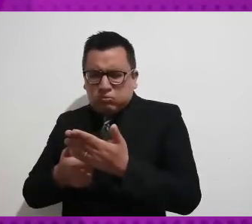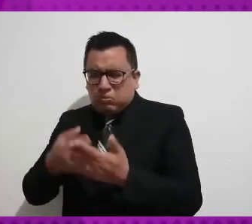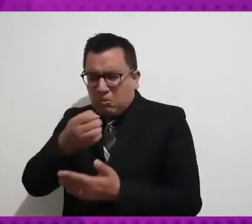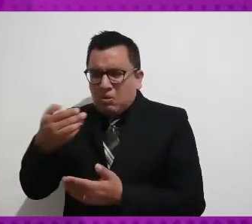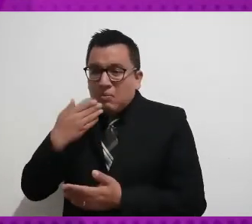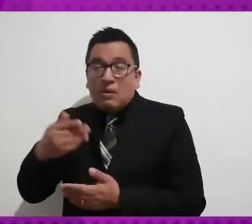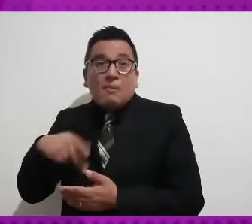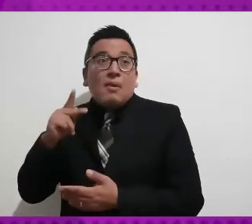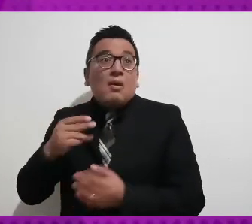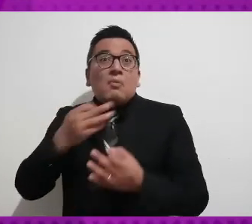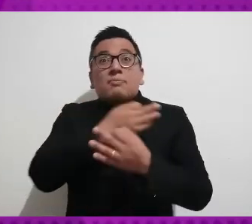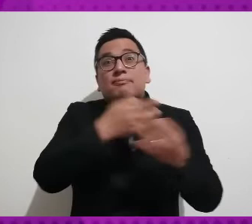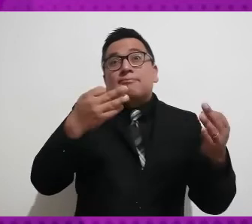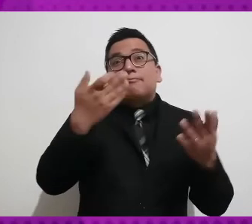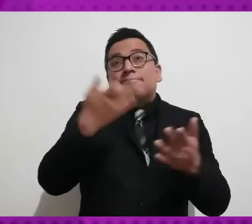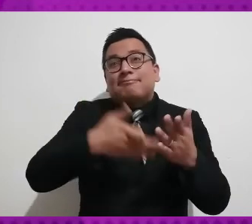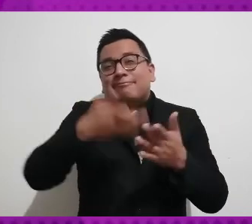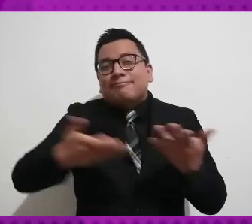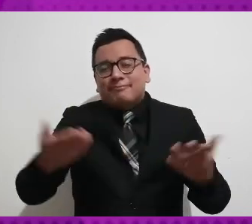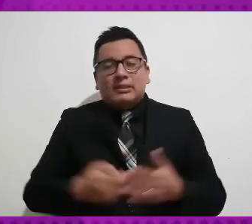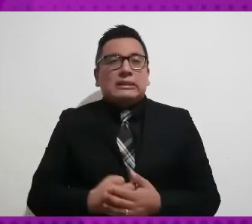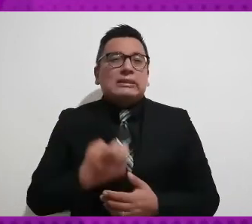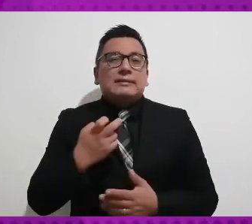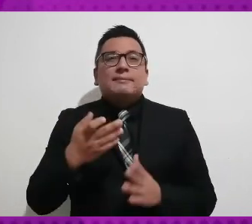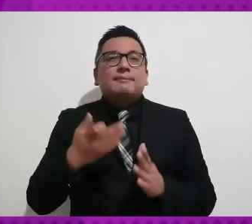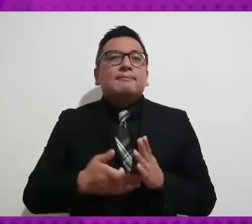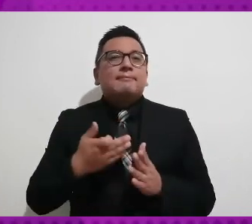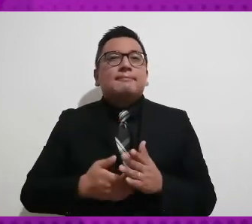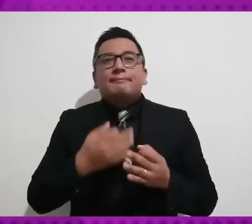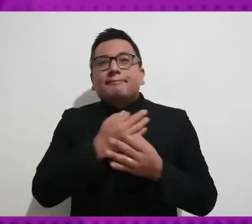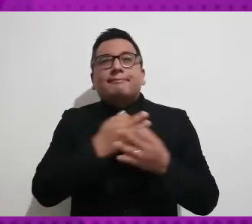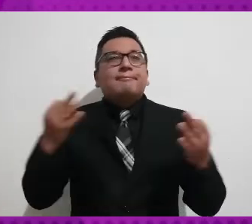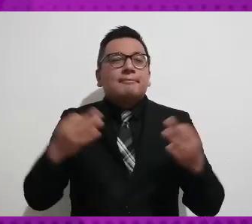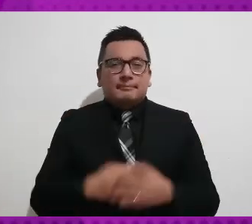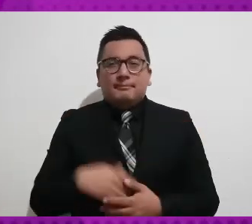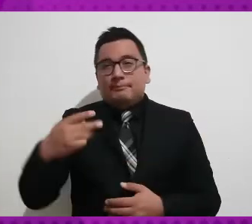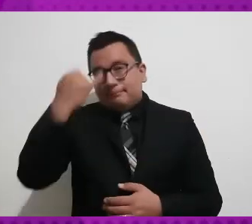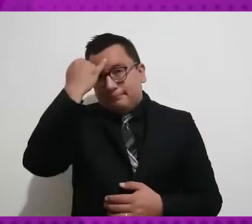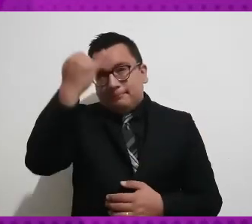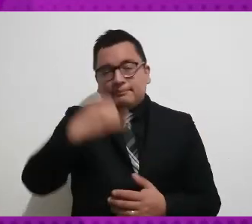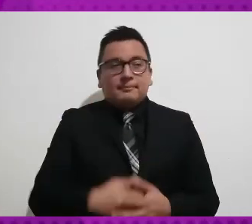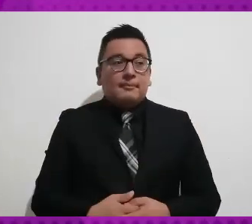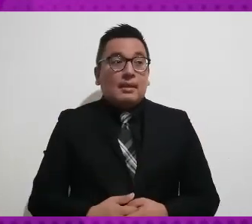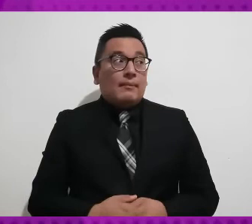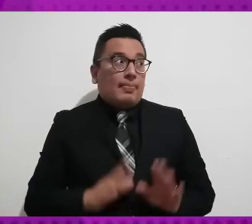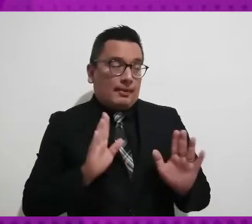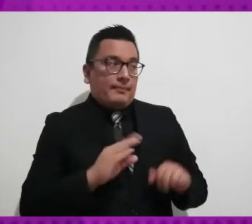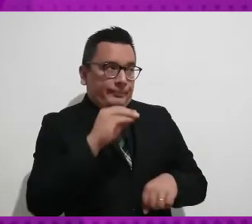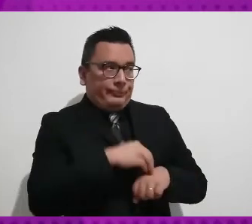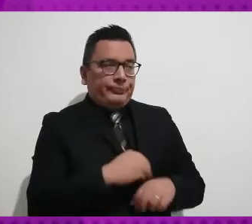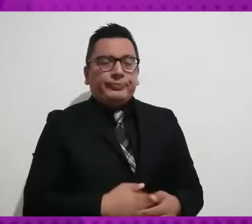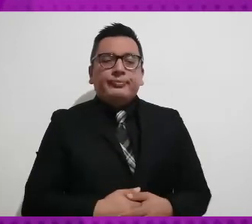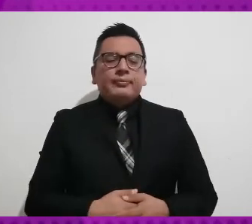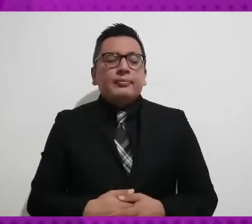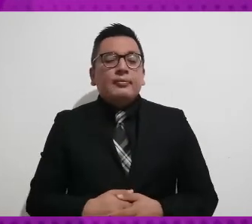van a hacer o qué es lo que no hicieron. Entonces creo que eso es lo que queda de ver mucho a la ciudadanía, el tema de las campañas y las propuestas. Hay una cosa más, si me permites,